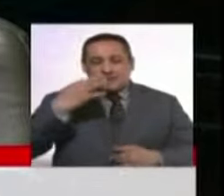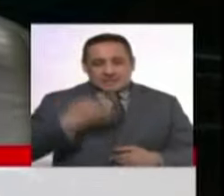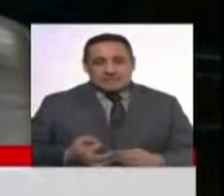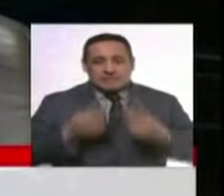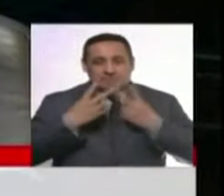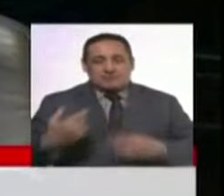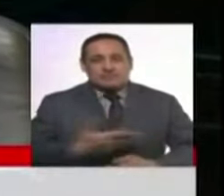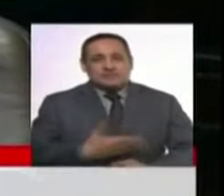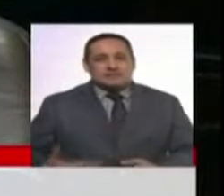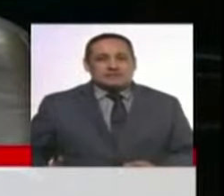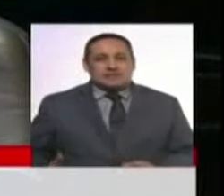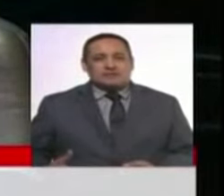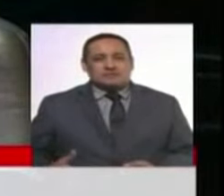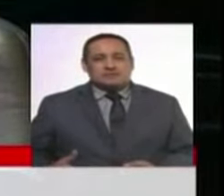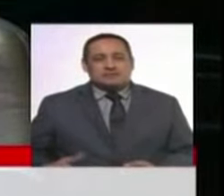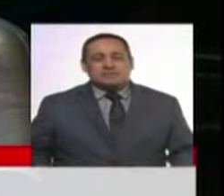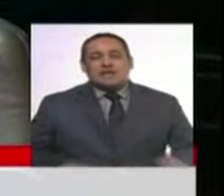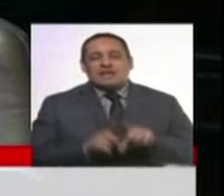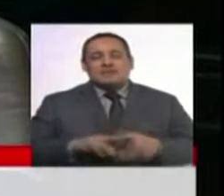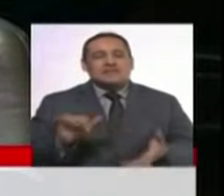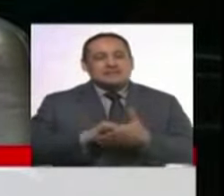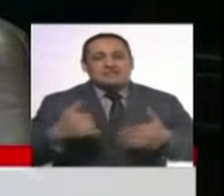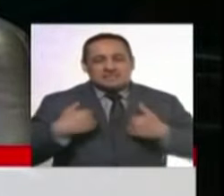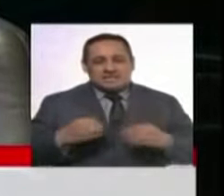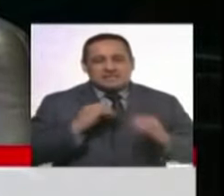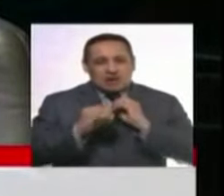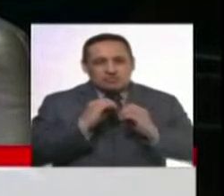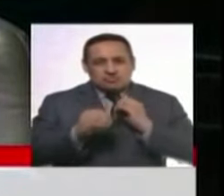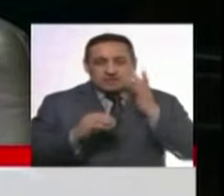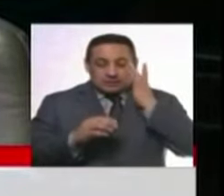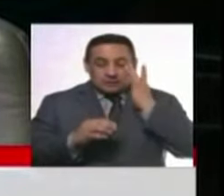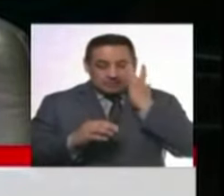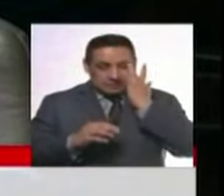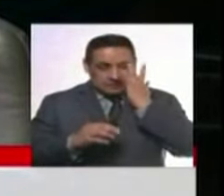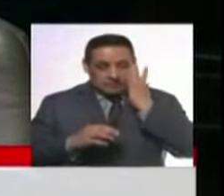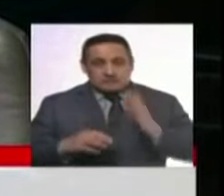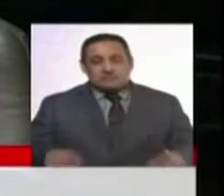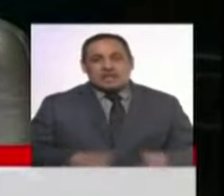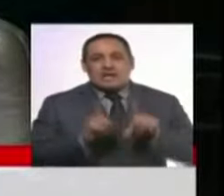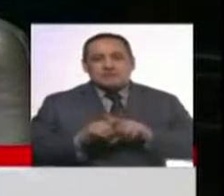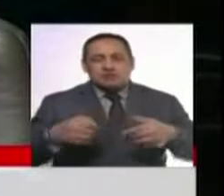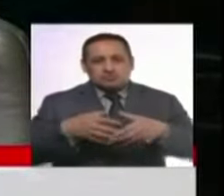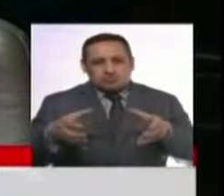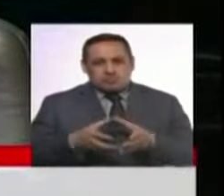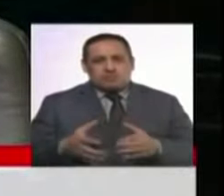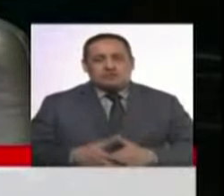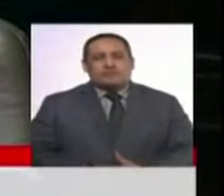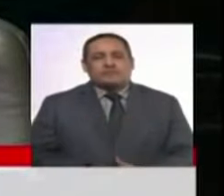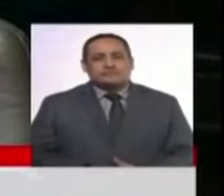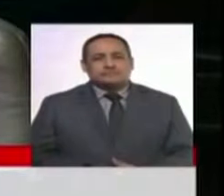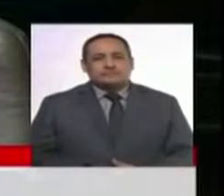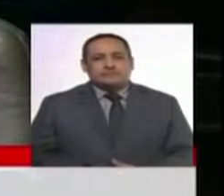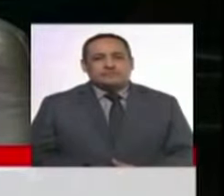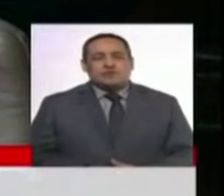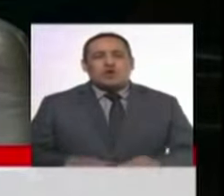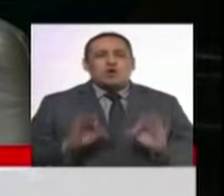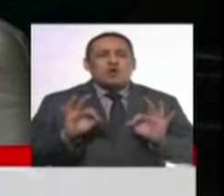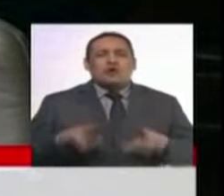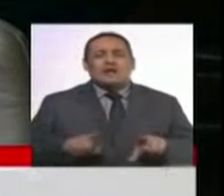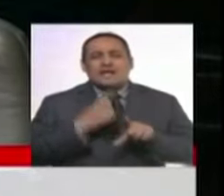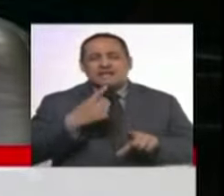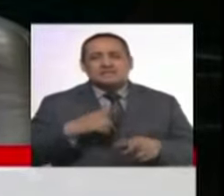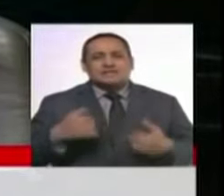presenta tiene que ajustar en su sector O es que